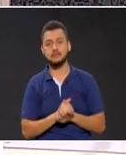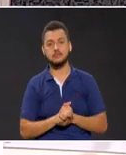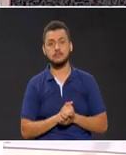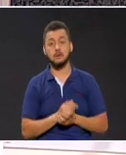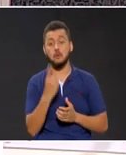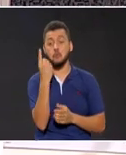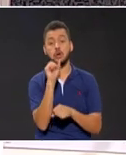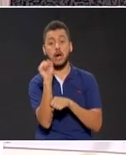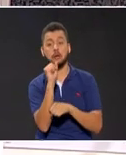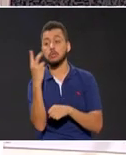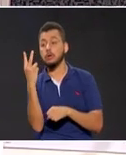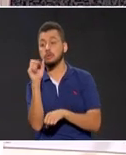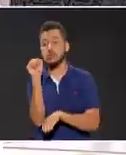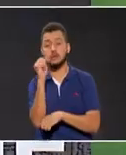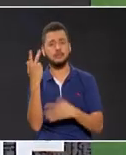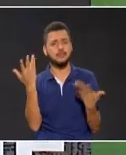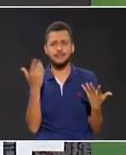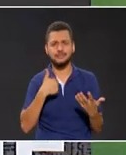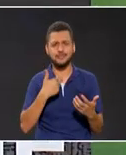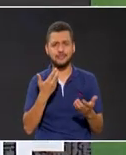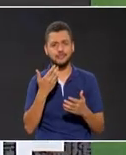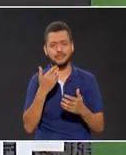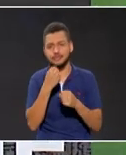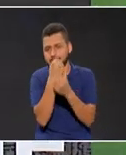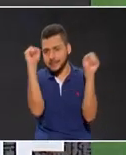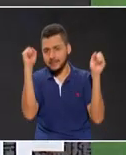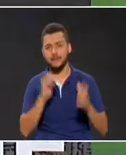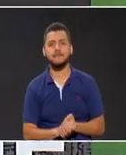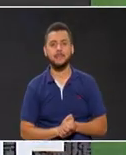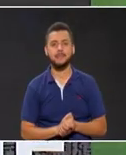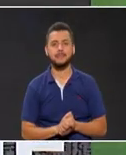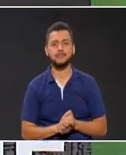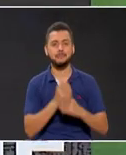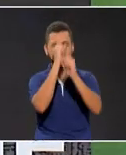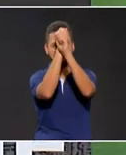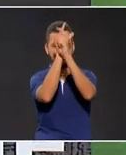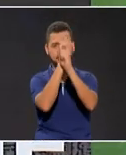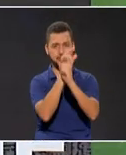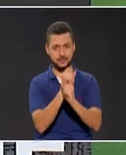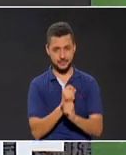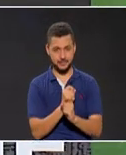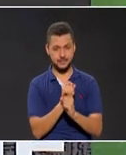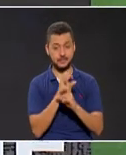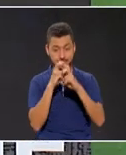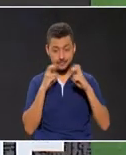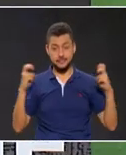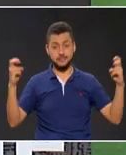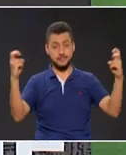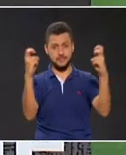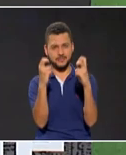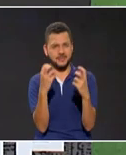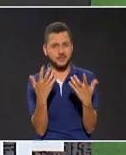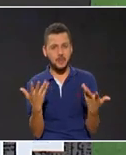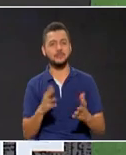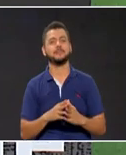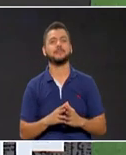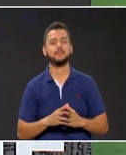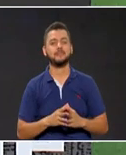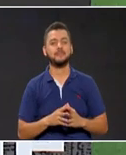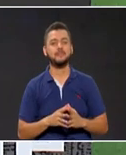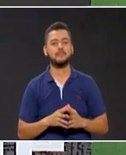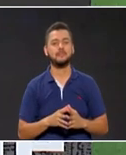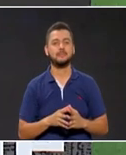gente se mueva mucho más rápido. Muy bien, el siguiente bloque le vamos a hacer un pequeño cambio con la venia, y es para que nos